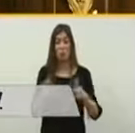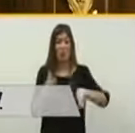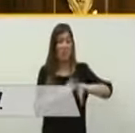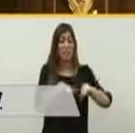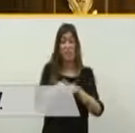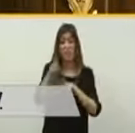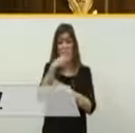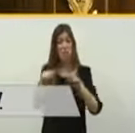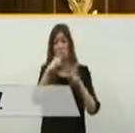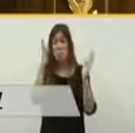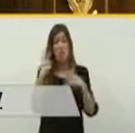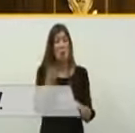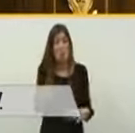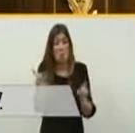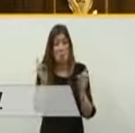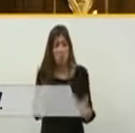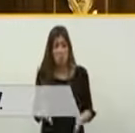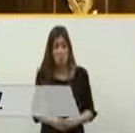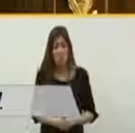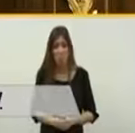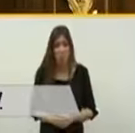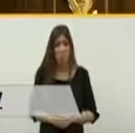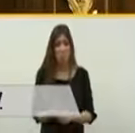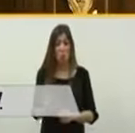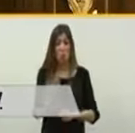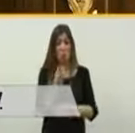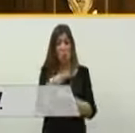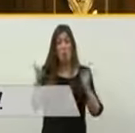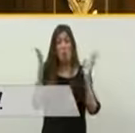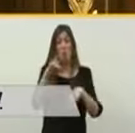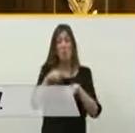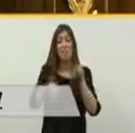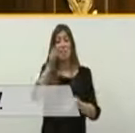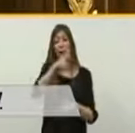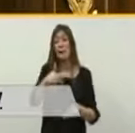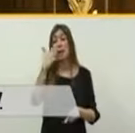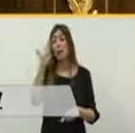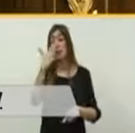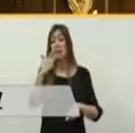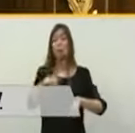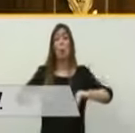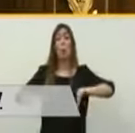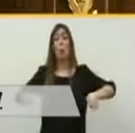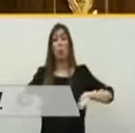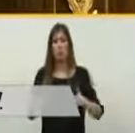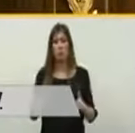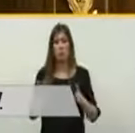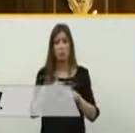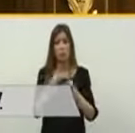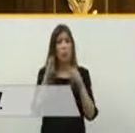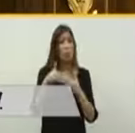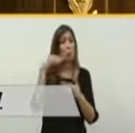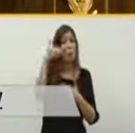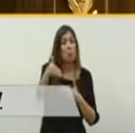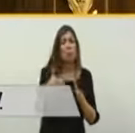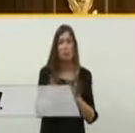existía, que era una falacia mantenida por trileros y que el nuevo paradigma era lo nuevo y lo